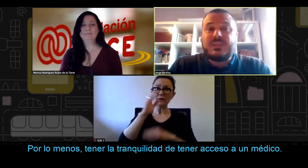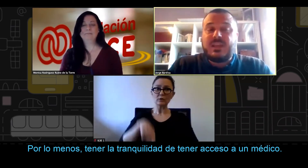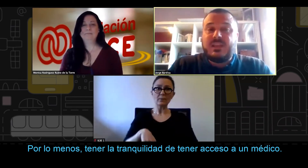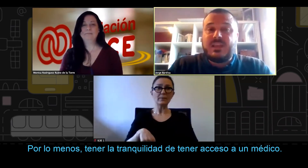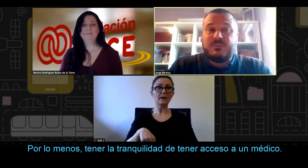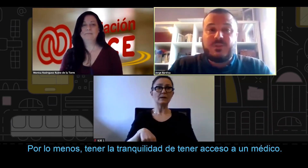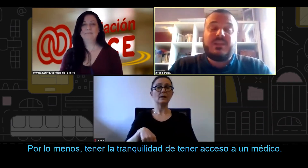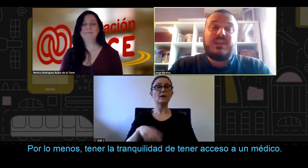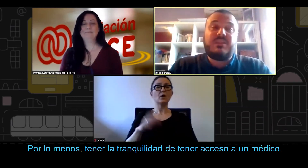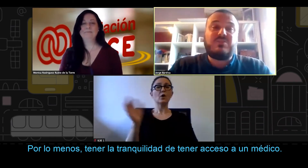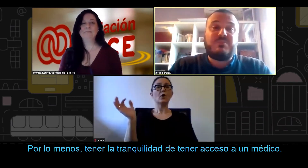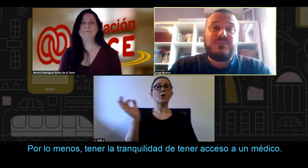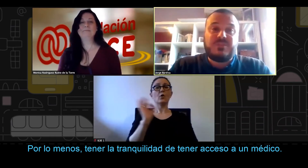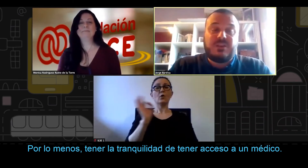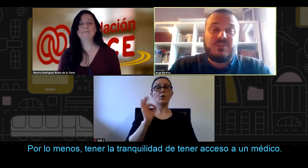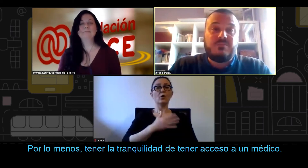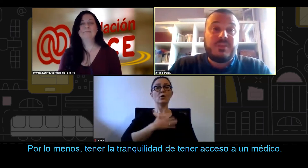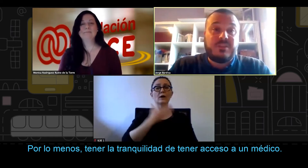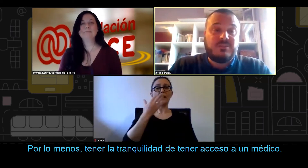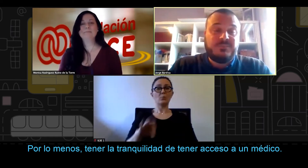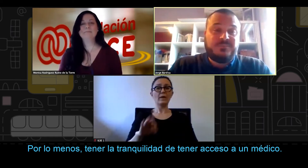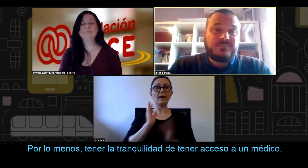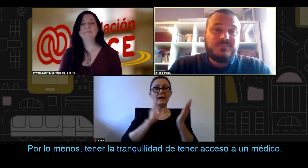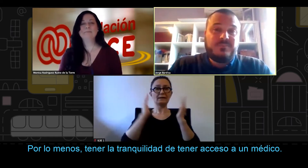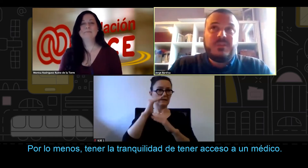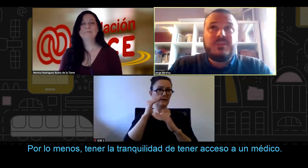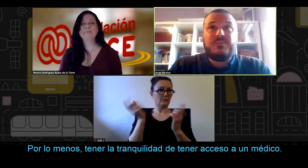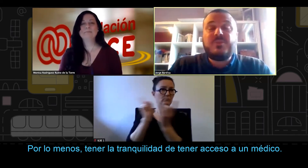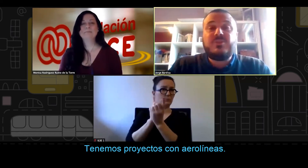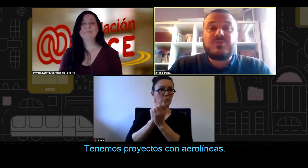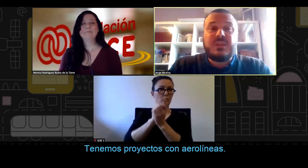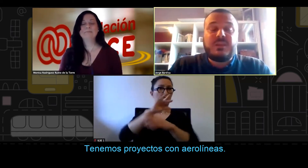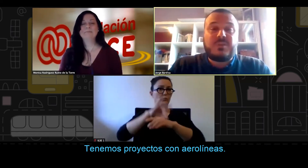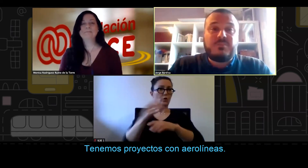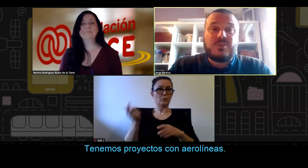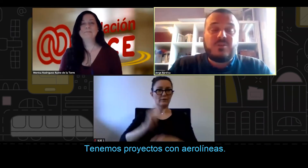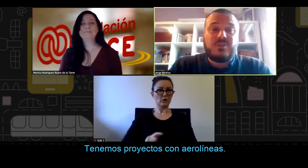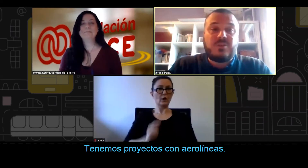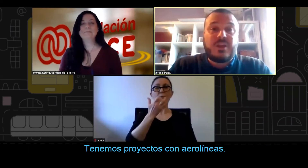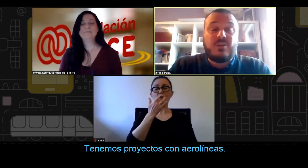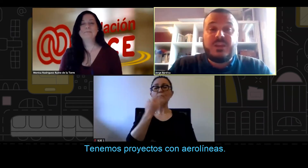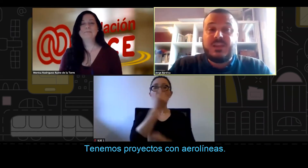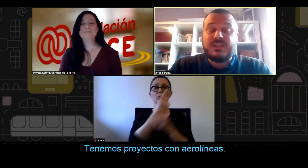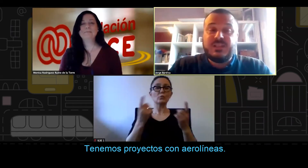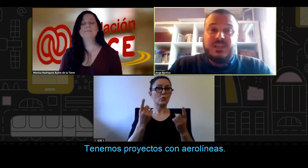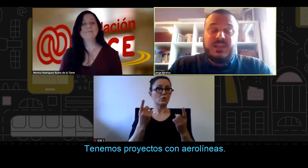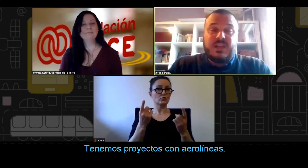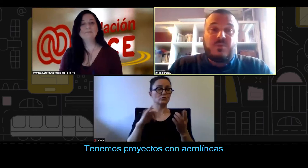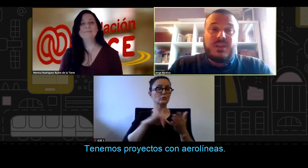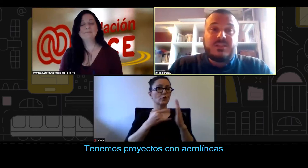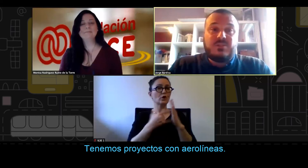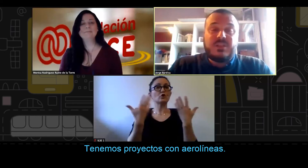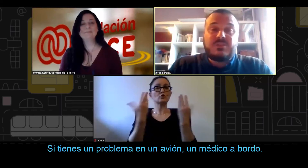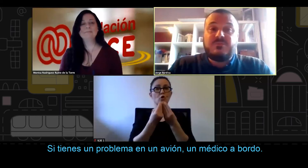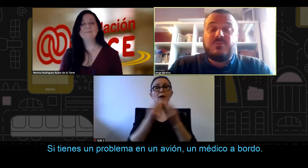una tranquilidad de poder tener acceso a un profesional, ¿no? A un médico. Tenemos proyectos, por ejemplo, con aerolíneas, en la